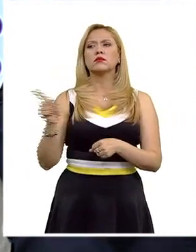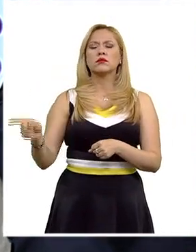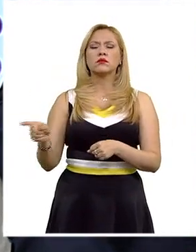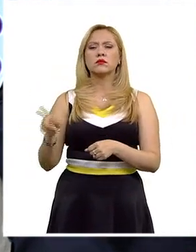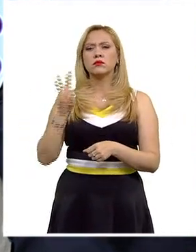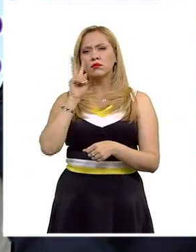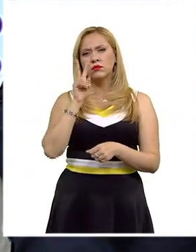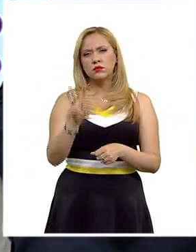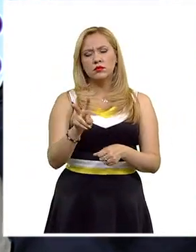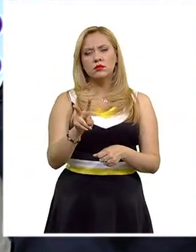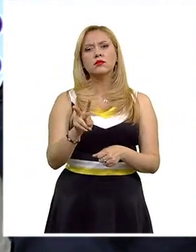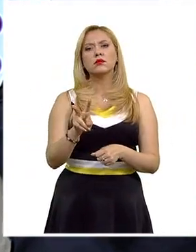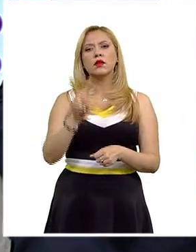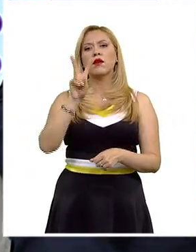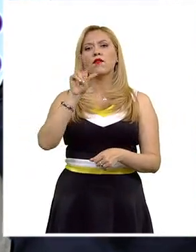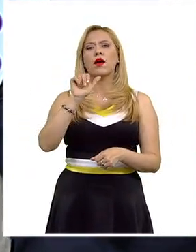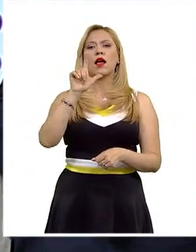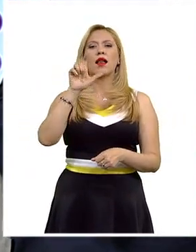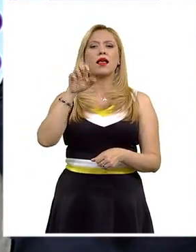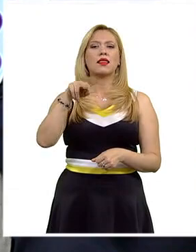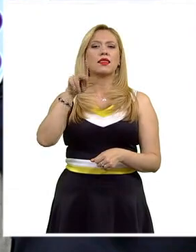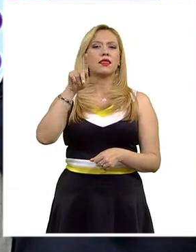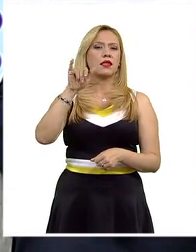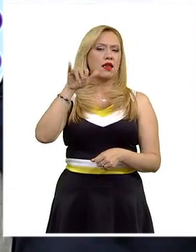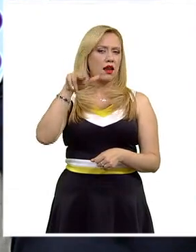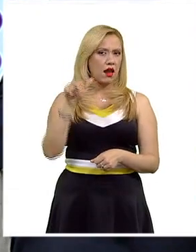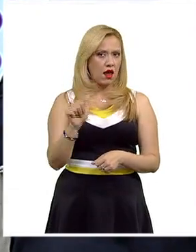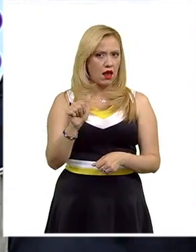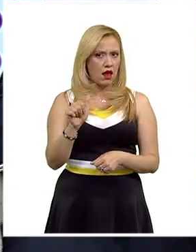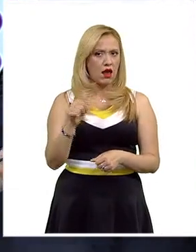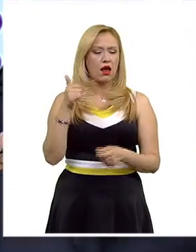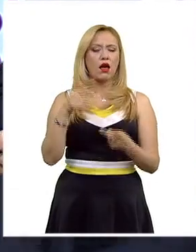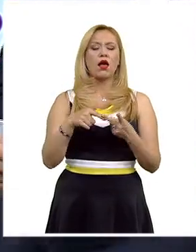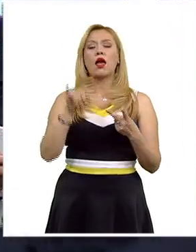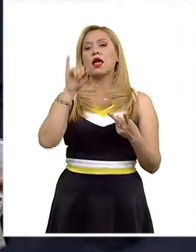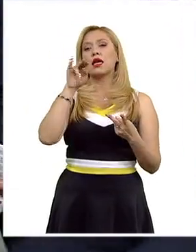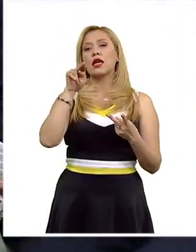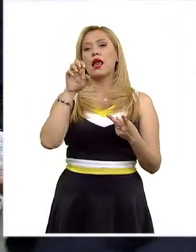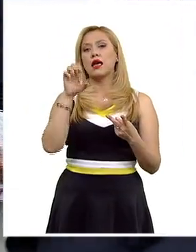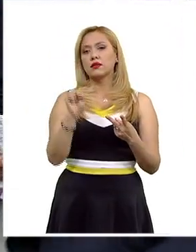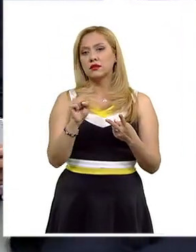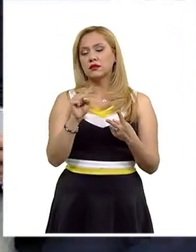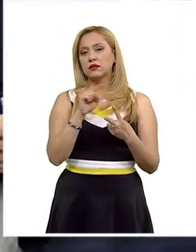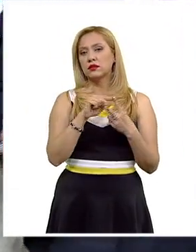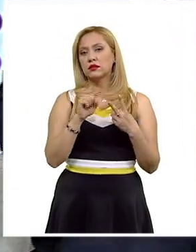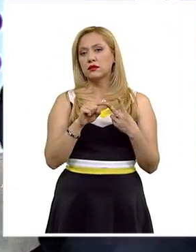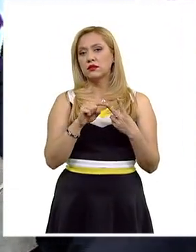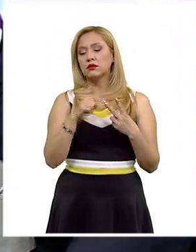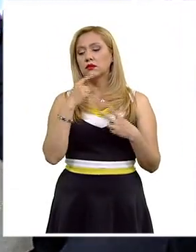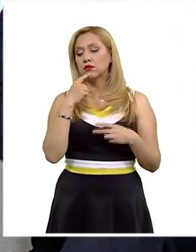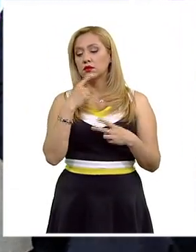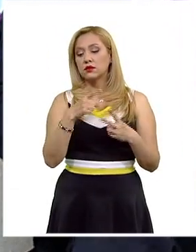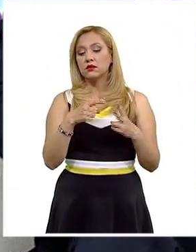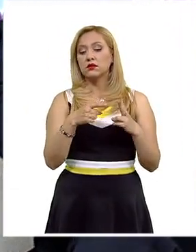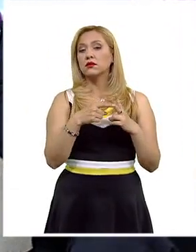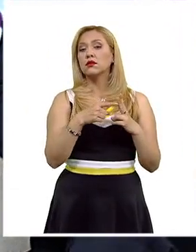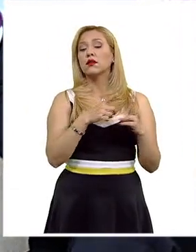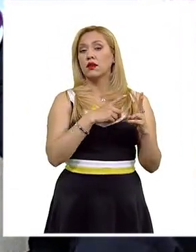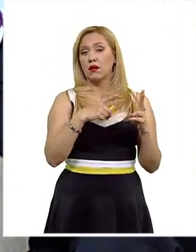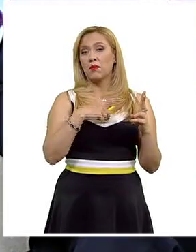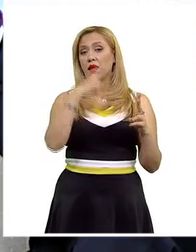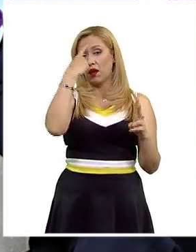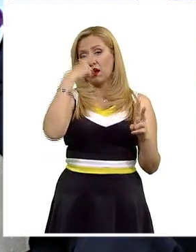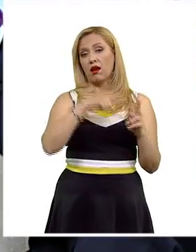los estándares de Valentina Rosendo y de Inés Fernández, en donde se dice a las víctimas hay que